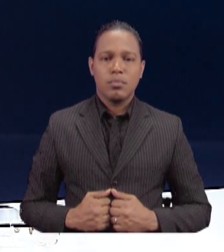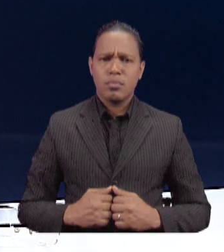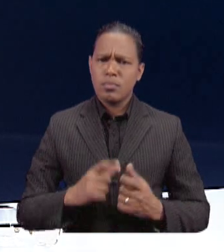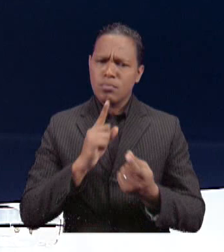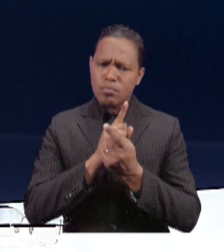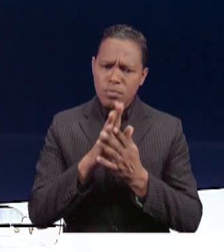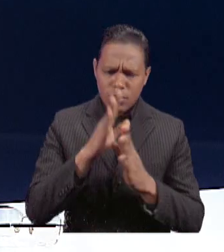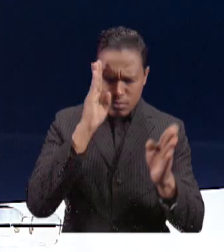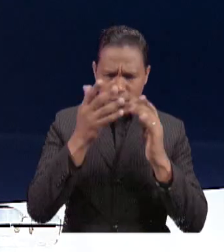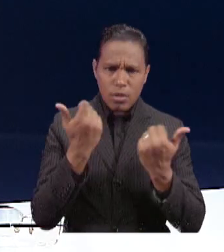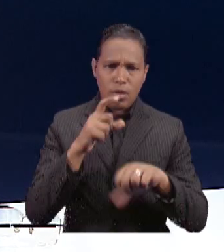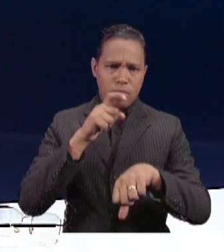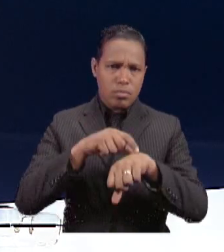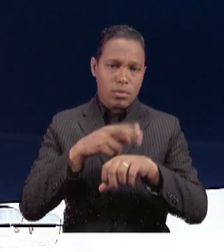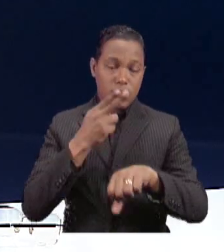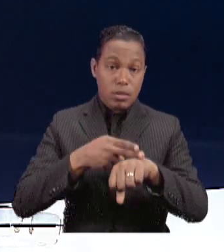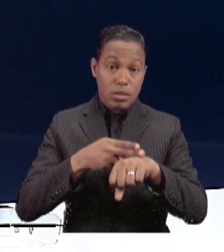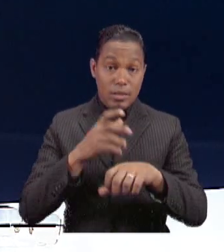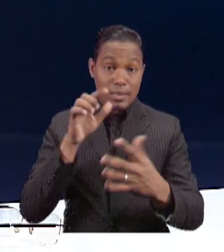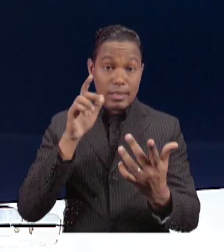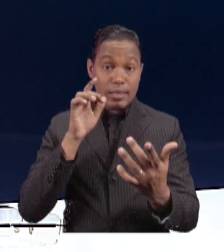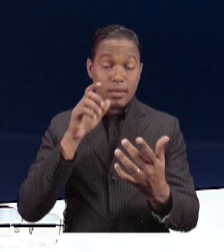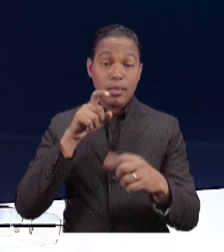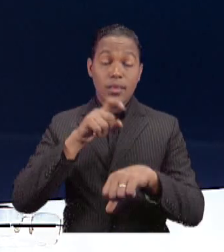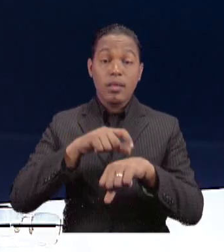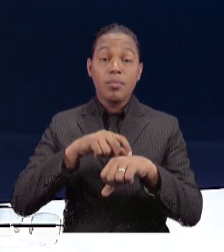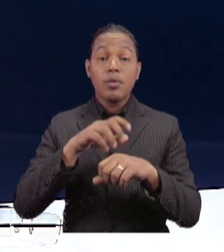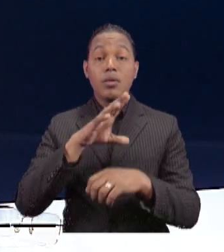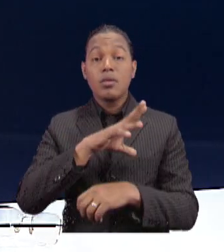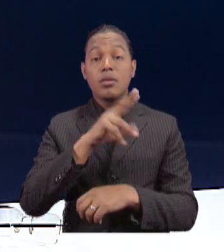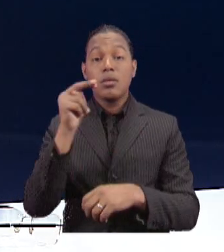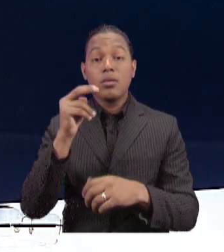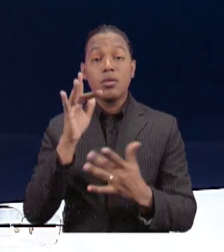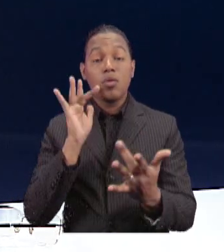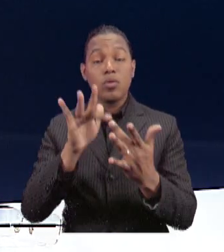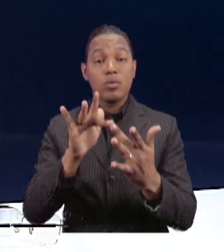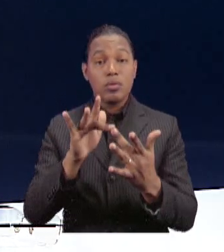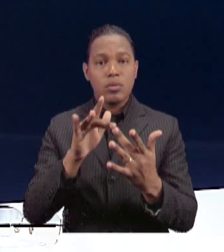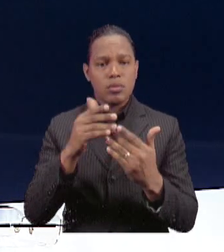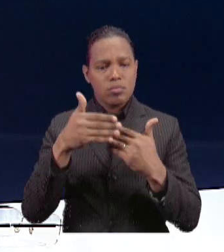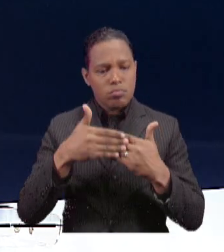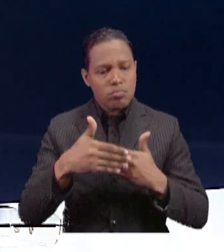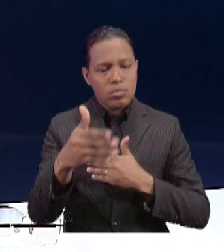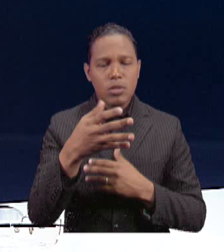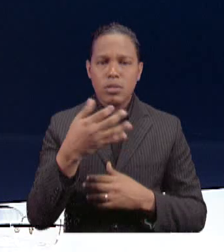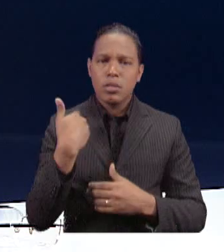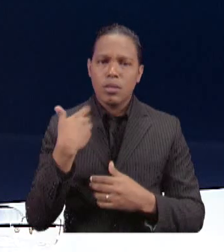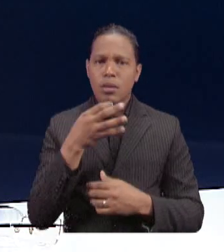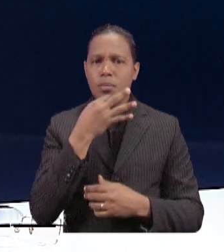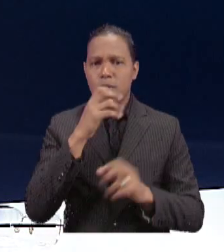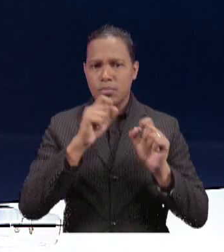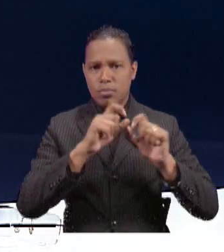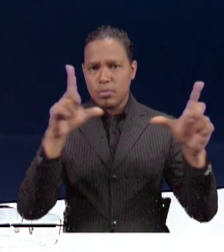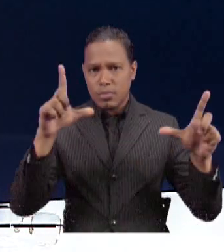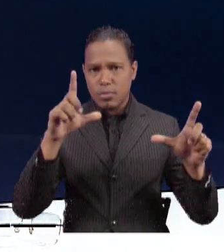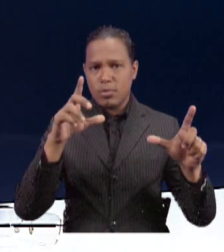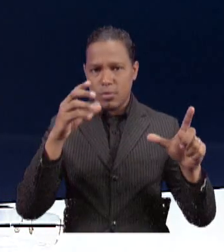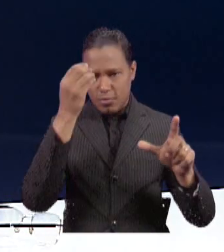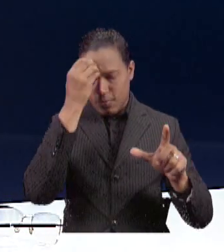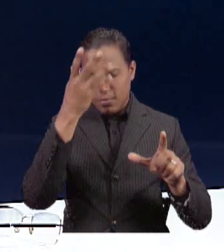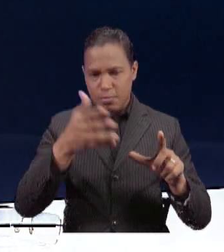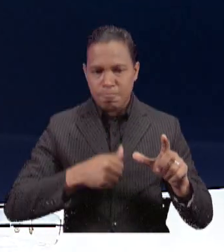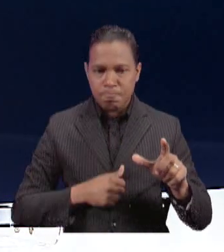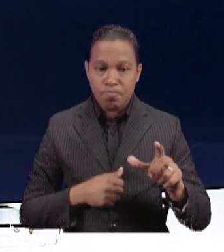Un gusto saludarlos a esta hora de la tarde. Tiempo de conectar con Central de Noticias en un avance de lo que tendremos en nuestras próximas emisiones